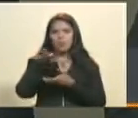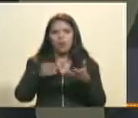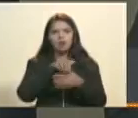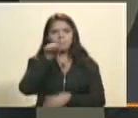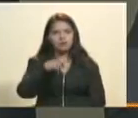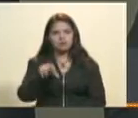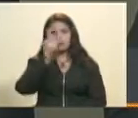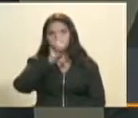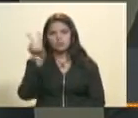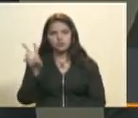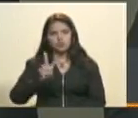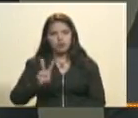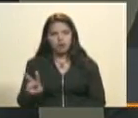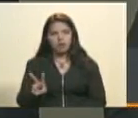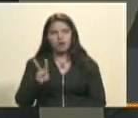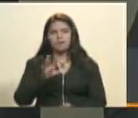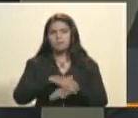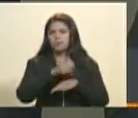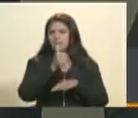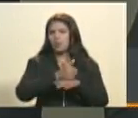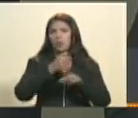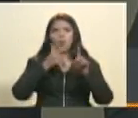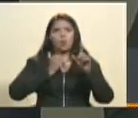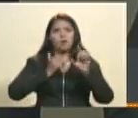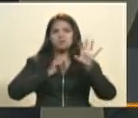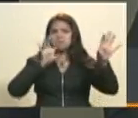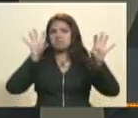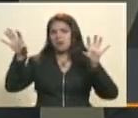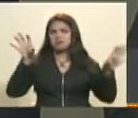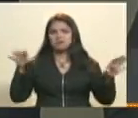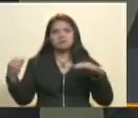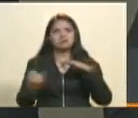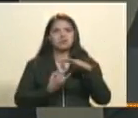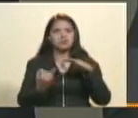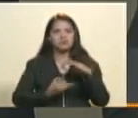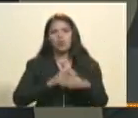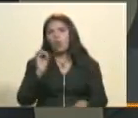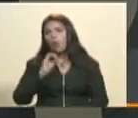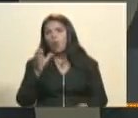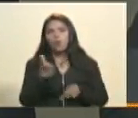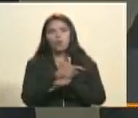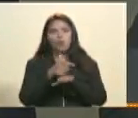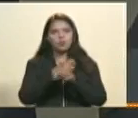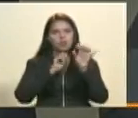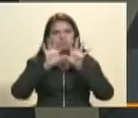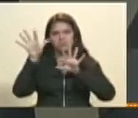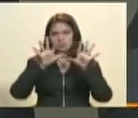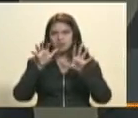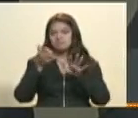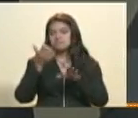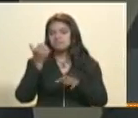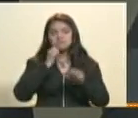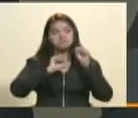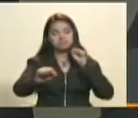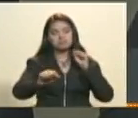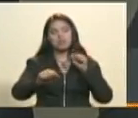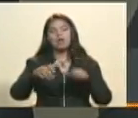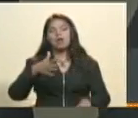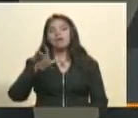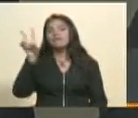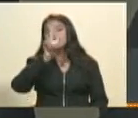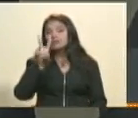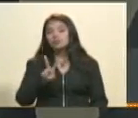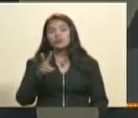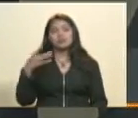nuestro país por parte de cualquier actor o gobierno extranjero. La nación venezolana ha